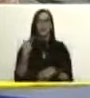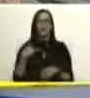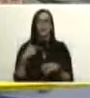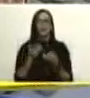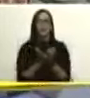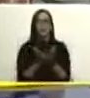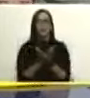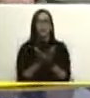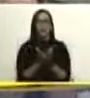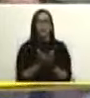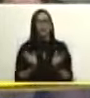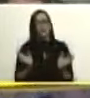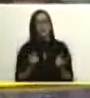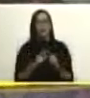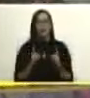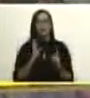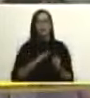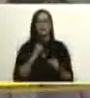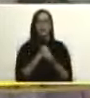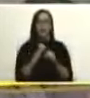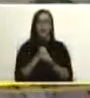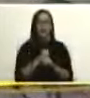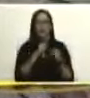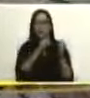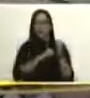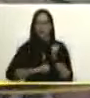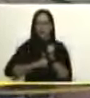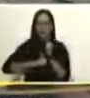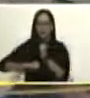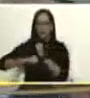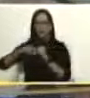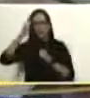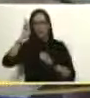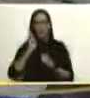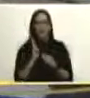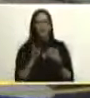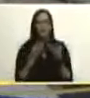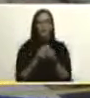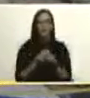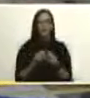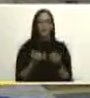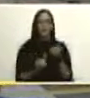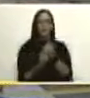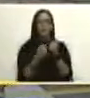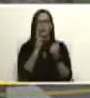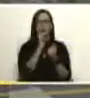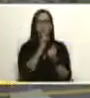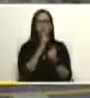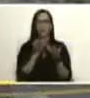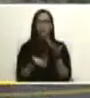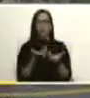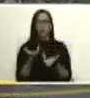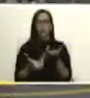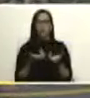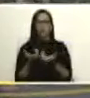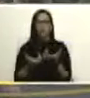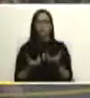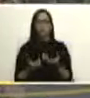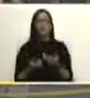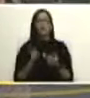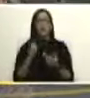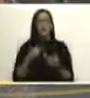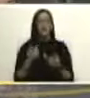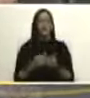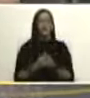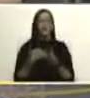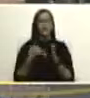escuelas y están ahí trabajando, limpiando, acompañando, apoyando a las madres cocineras. Y no solamente en la infraestructura, presidente, sino